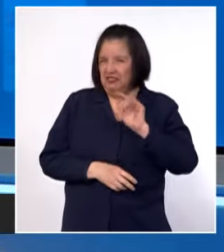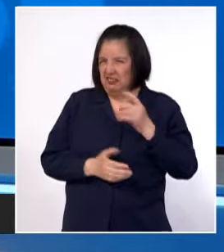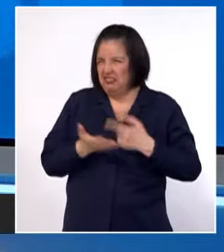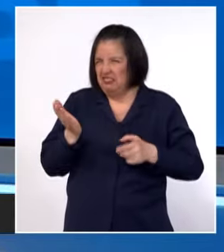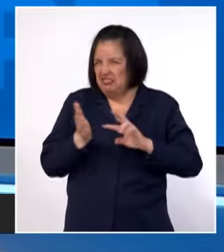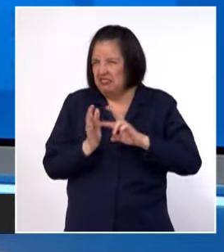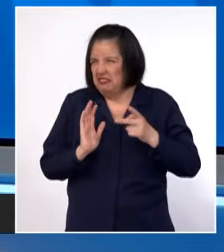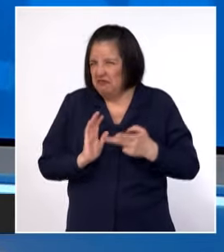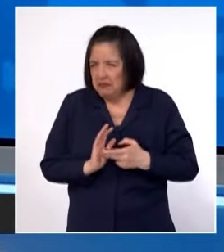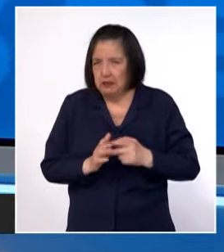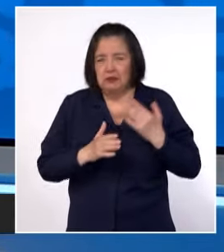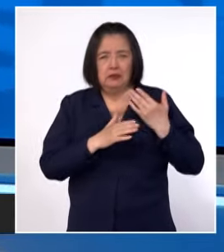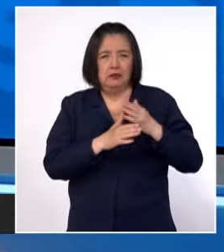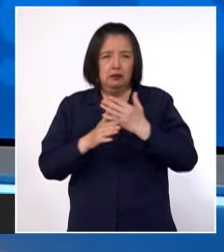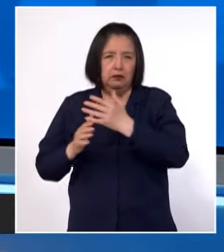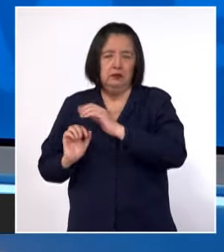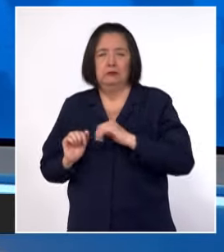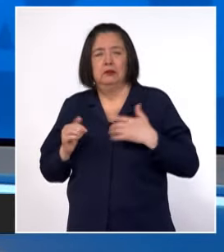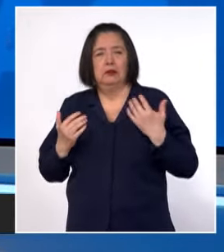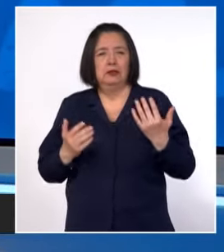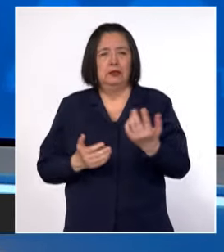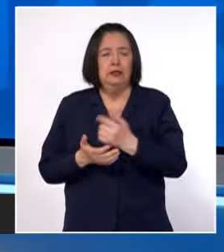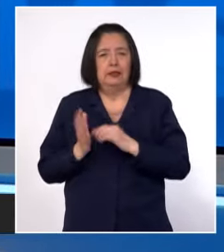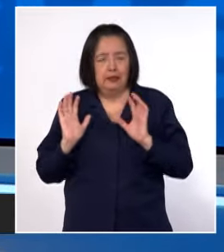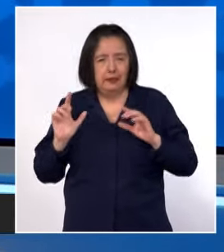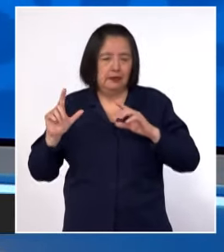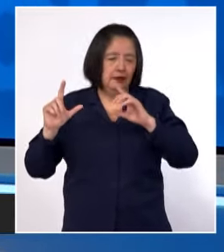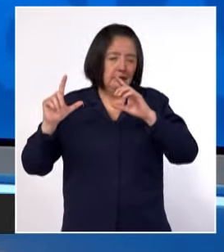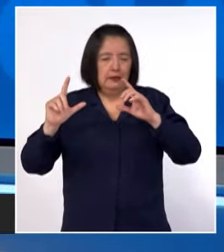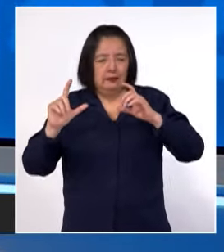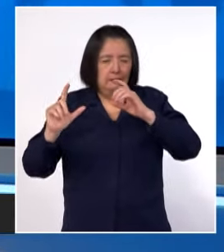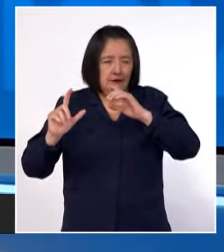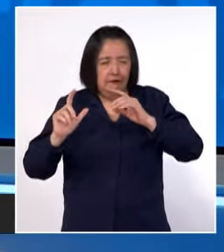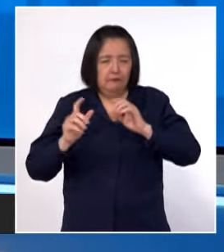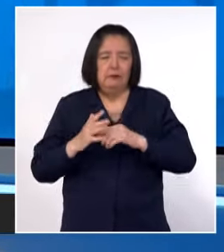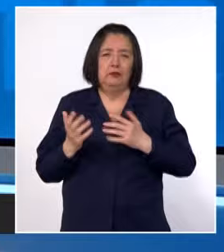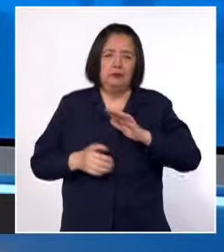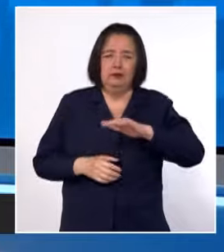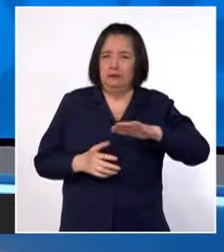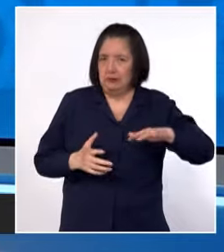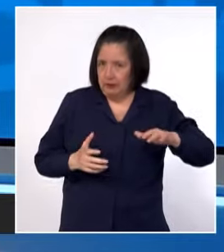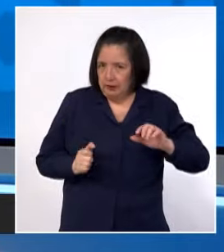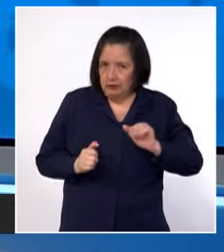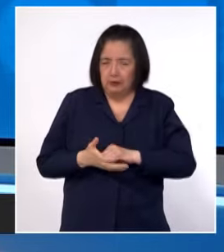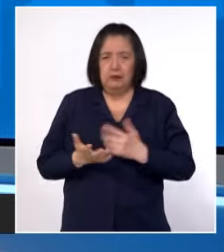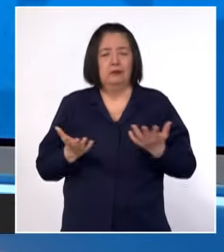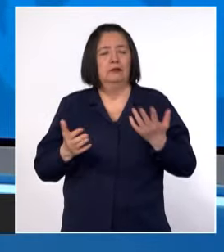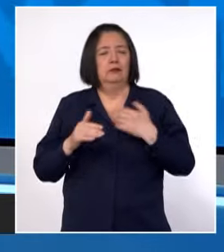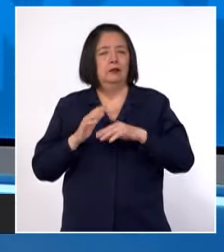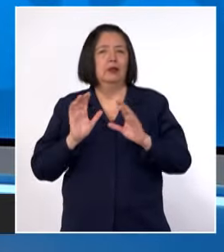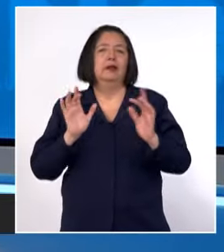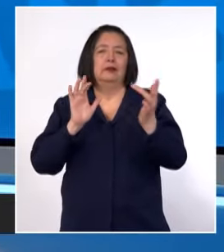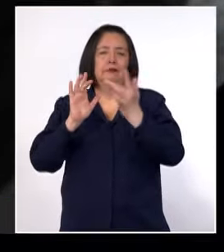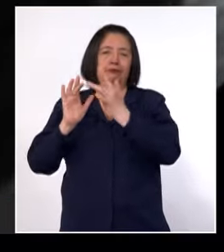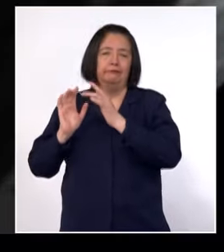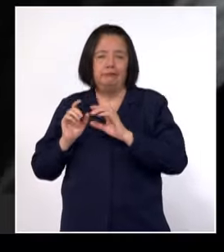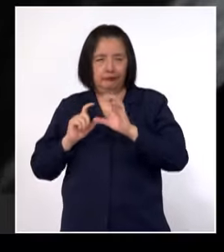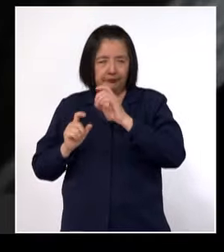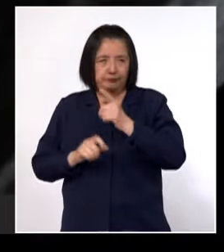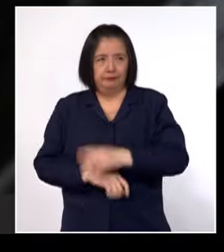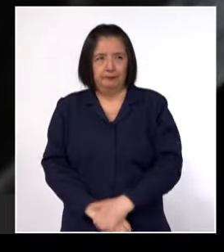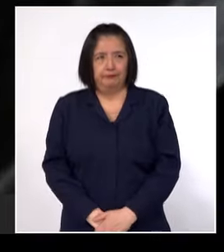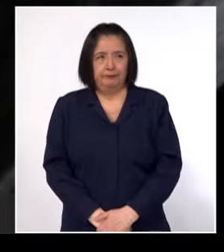una tendencia de compartir cada íntimo detalle de los menores de edad, especialmente en Internet.